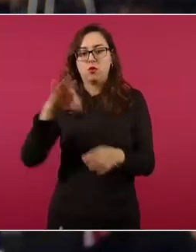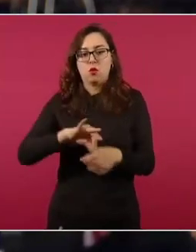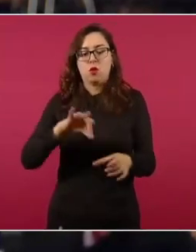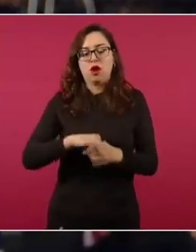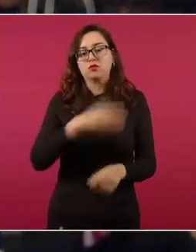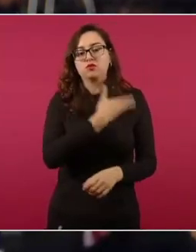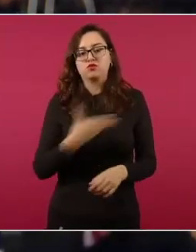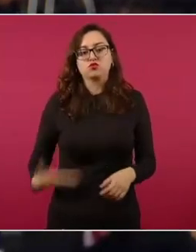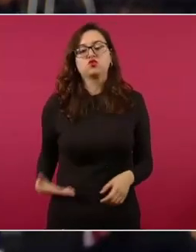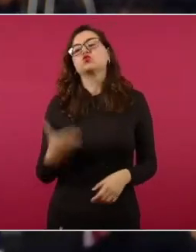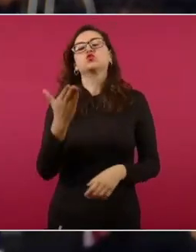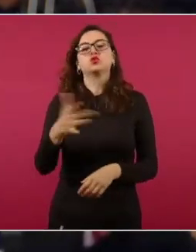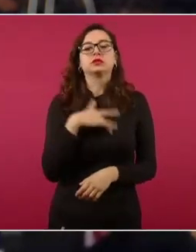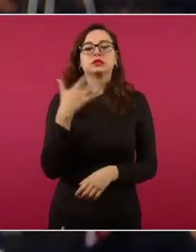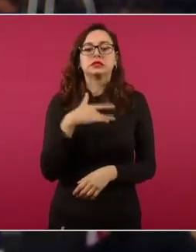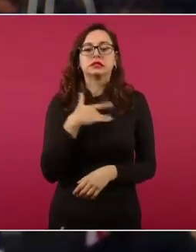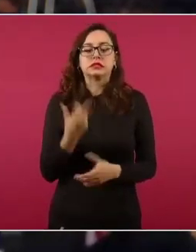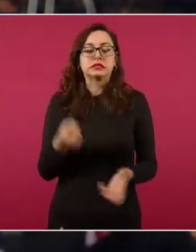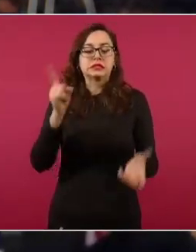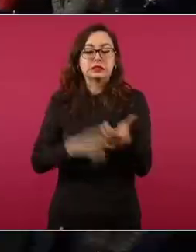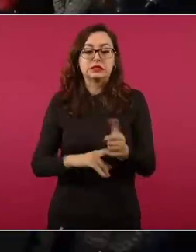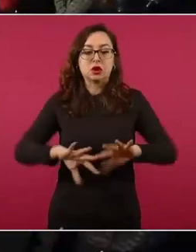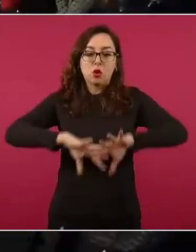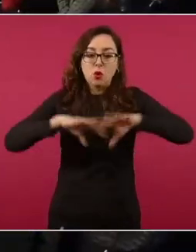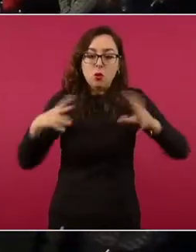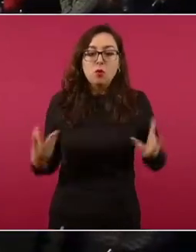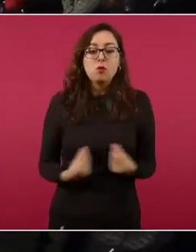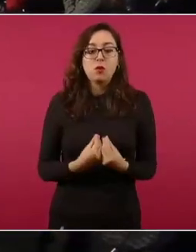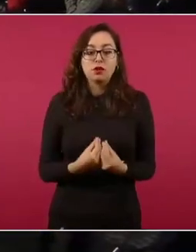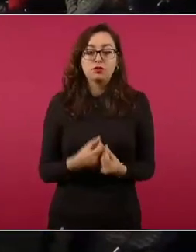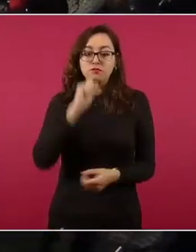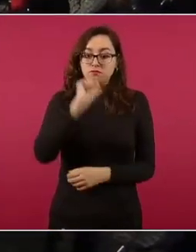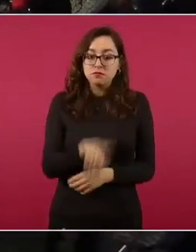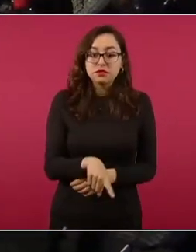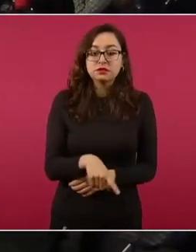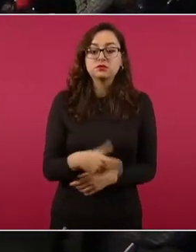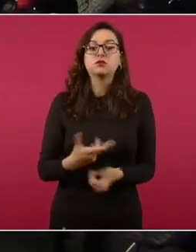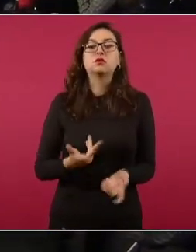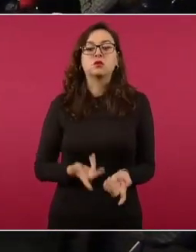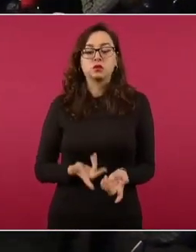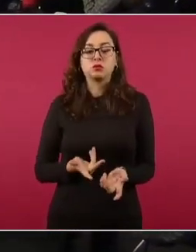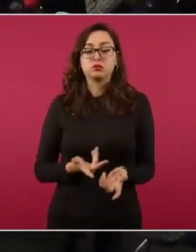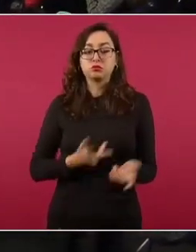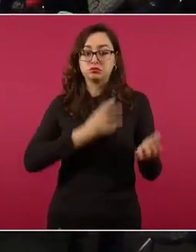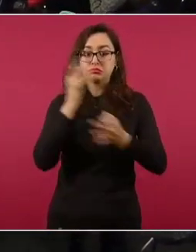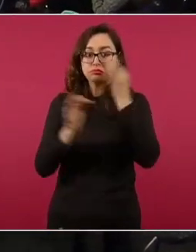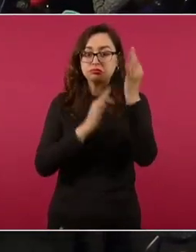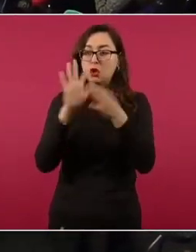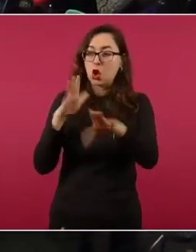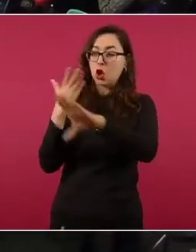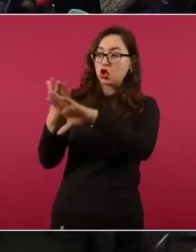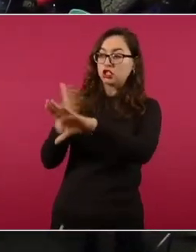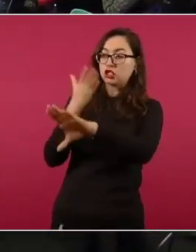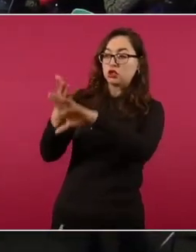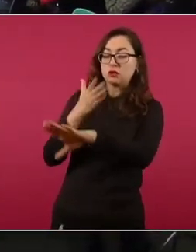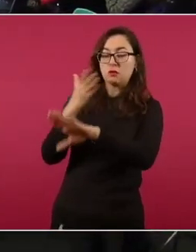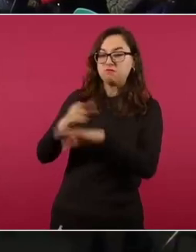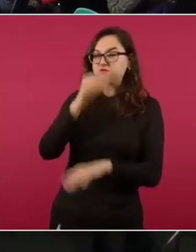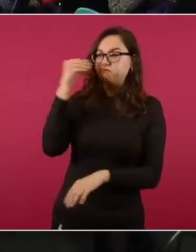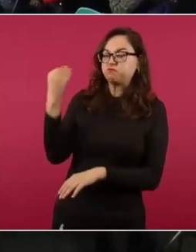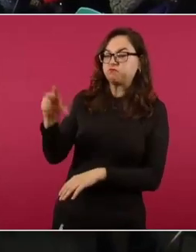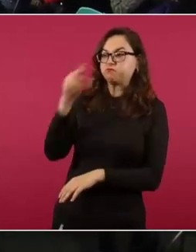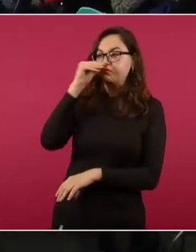usted considera que esto forma parte de lo mismo, son las mismas campañas para pues tratar de decir que este